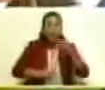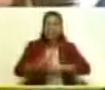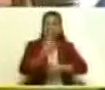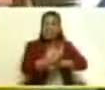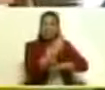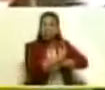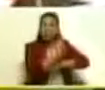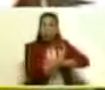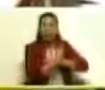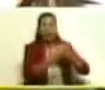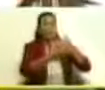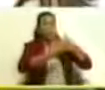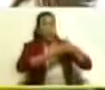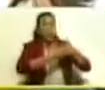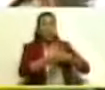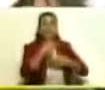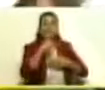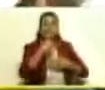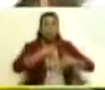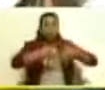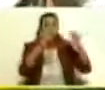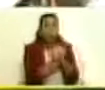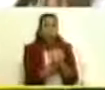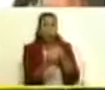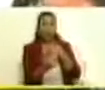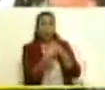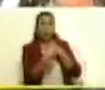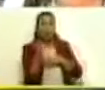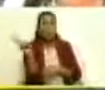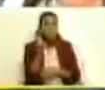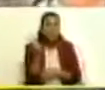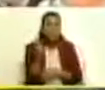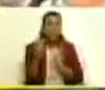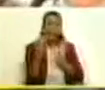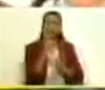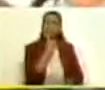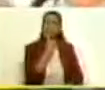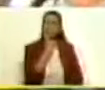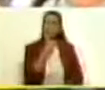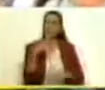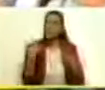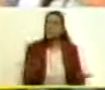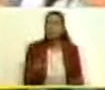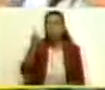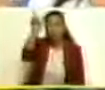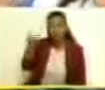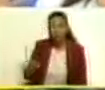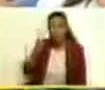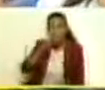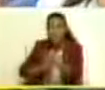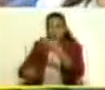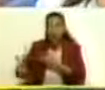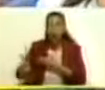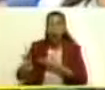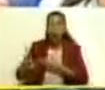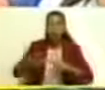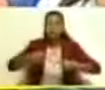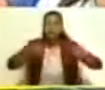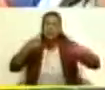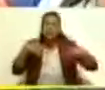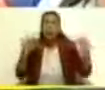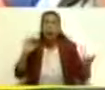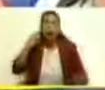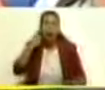sanciones, bloqueos y guerra económica contra nuestra patria, y usted visualizando las amenazas